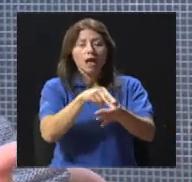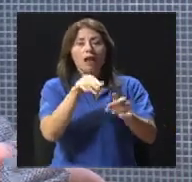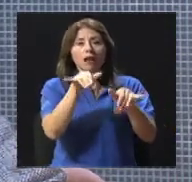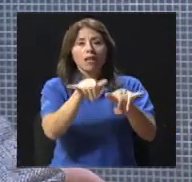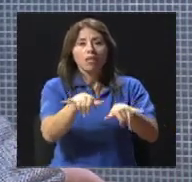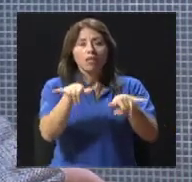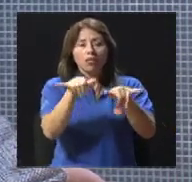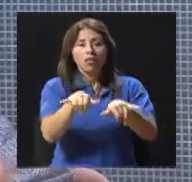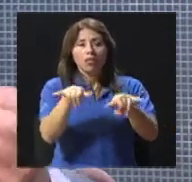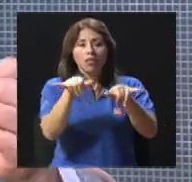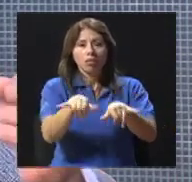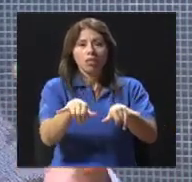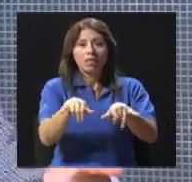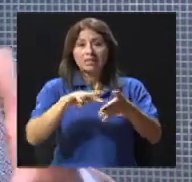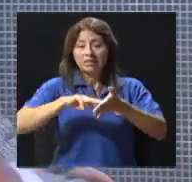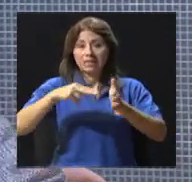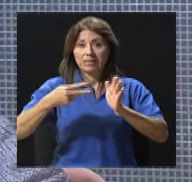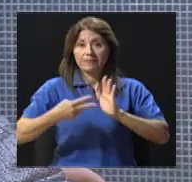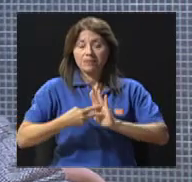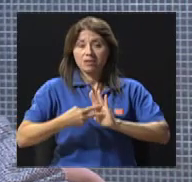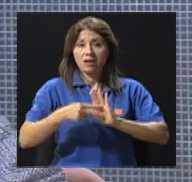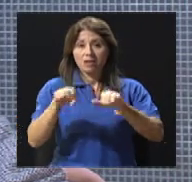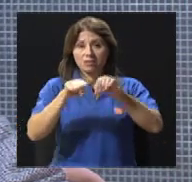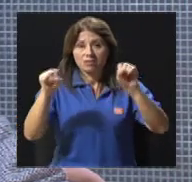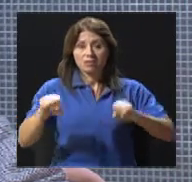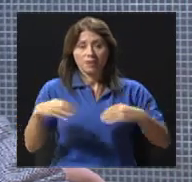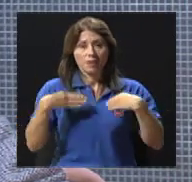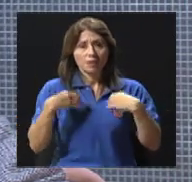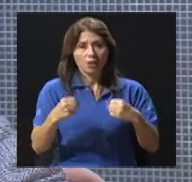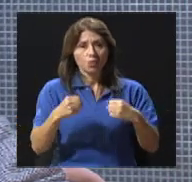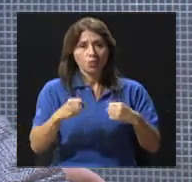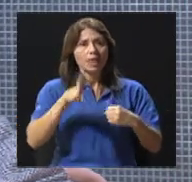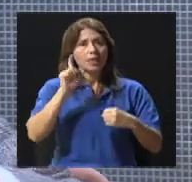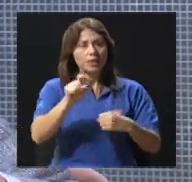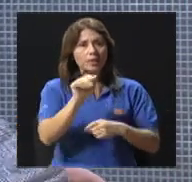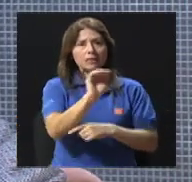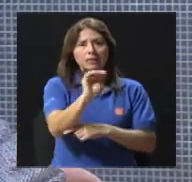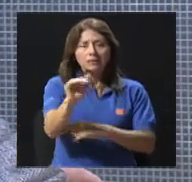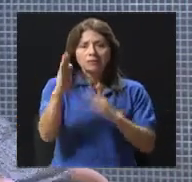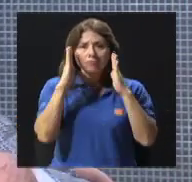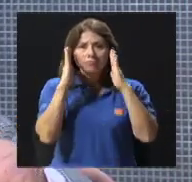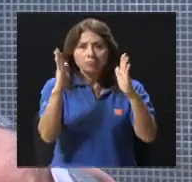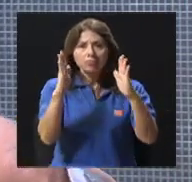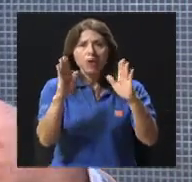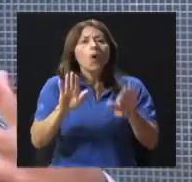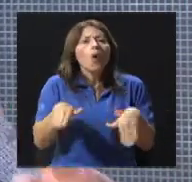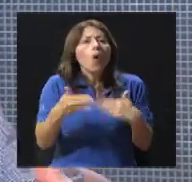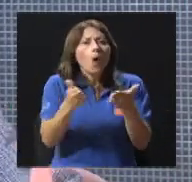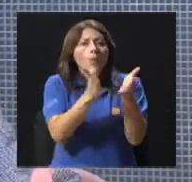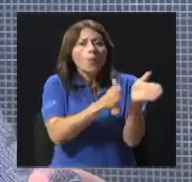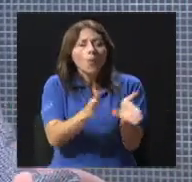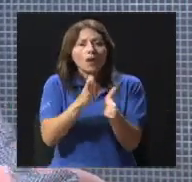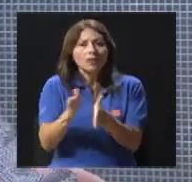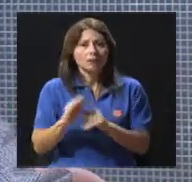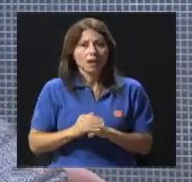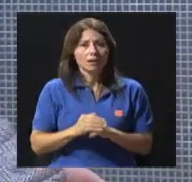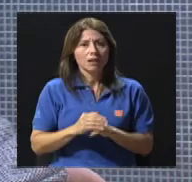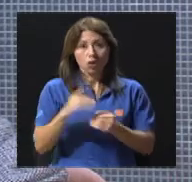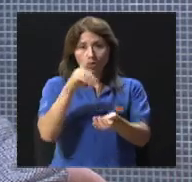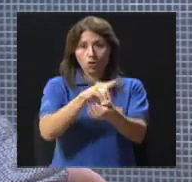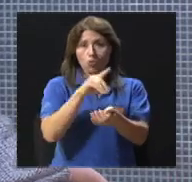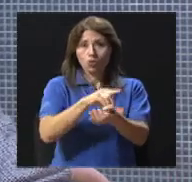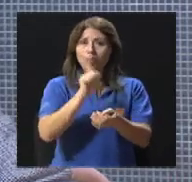pues lógicamente esto prende una alerta a los sistemas de salud de cómo organizar, cuáles especialistas hay que formar en